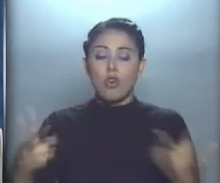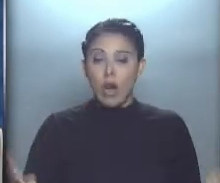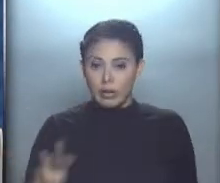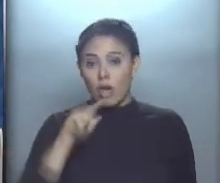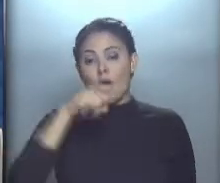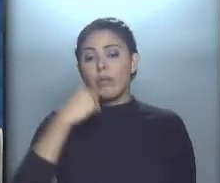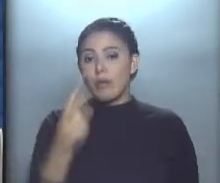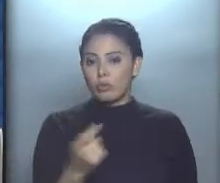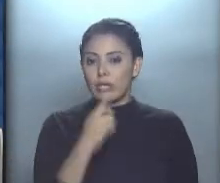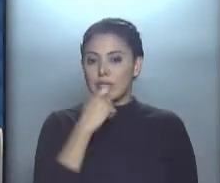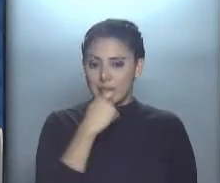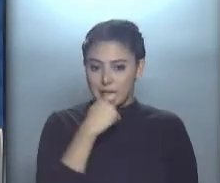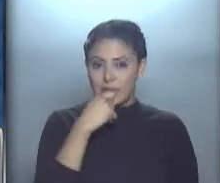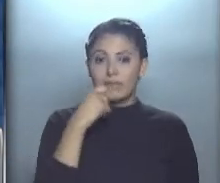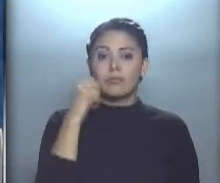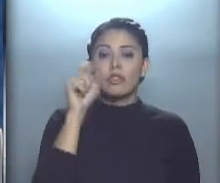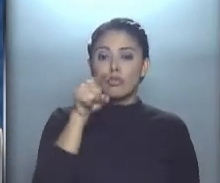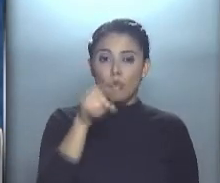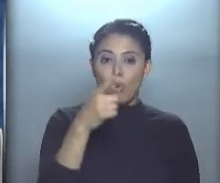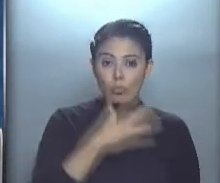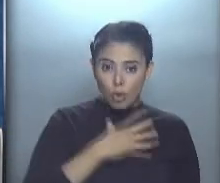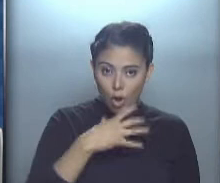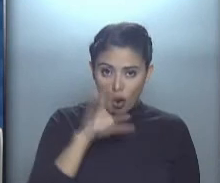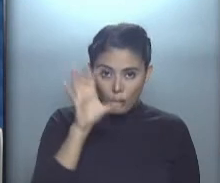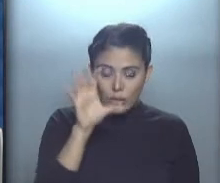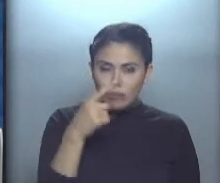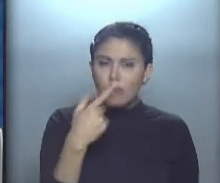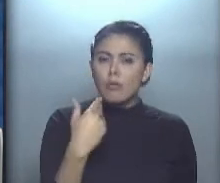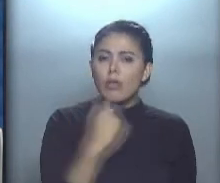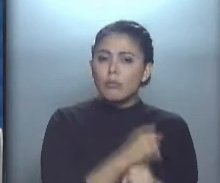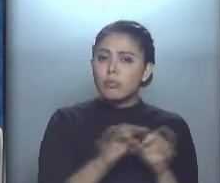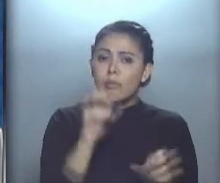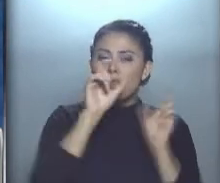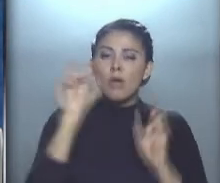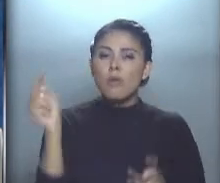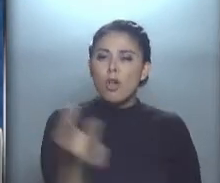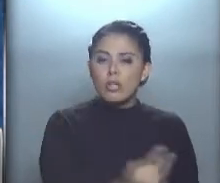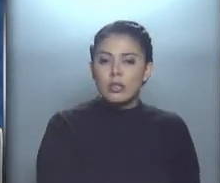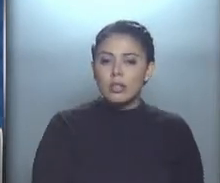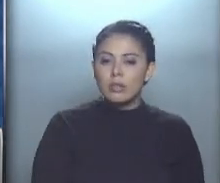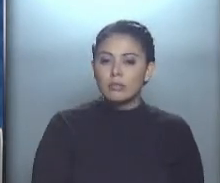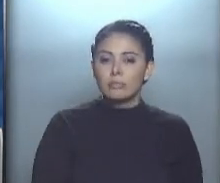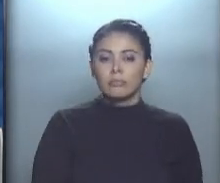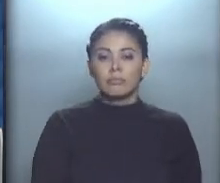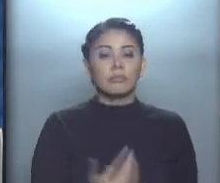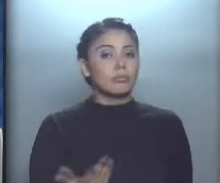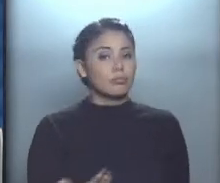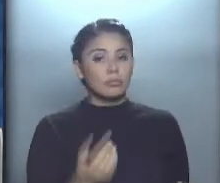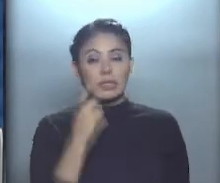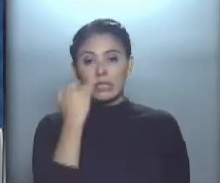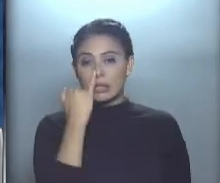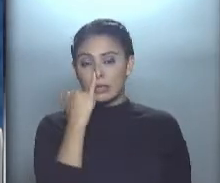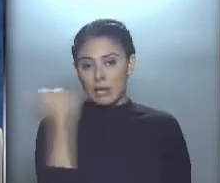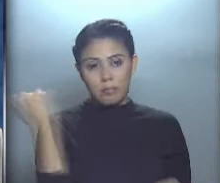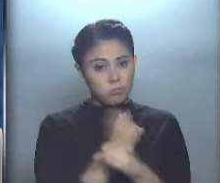la otra pregunta es si, tratándose de su provincia, usted al menos puede confirmar la cantidad de muertos que hubo en el Chaco. Los que ha sido